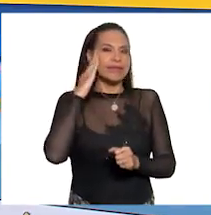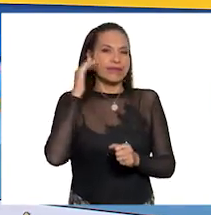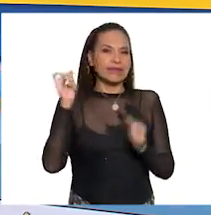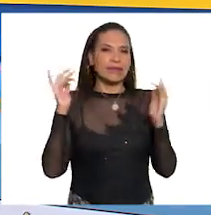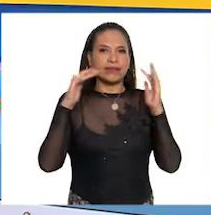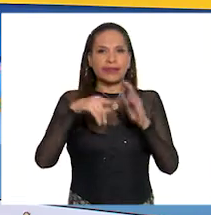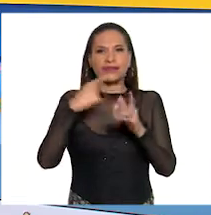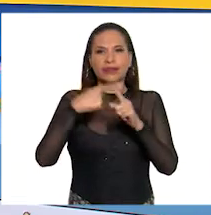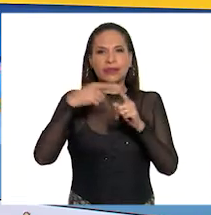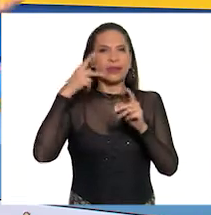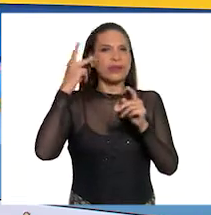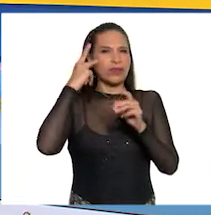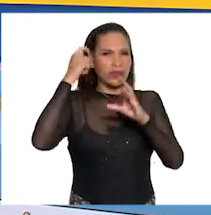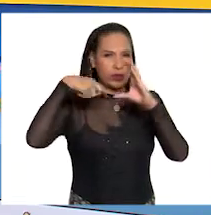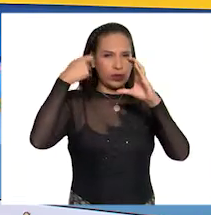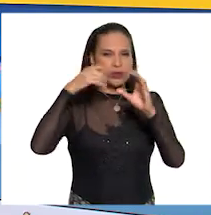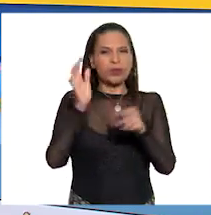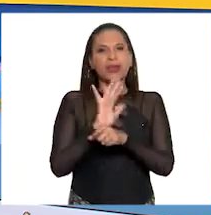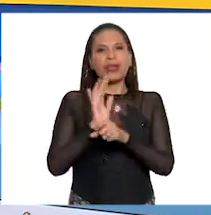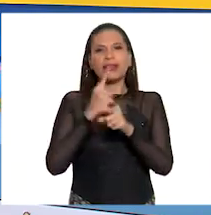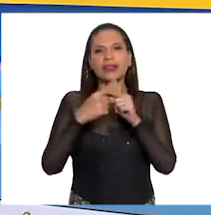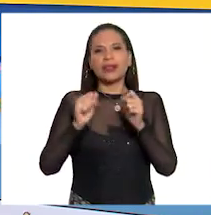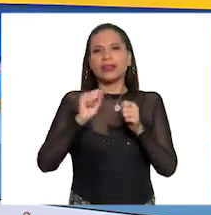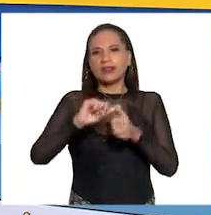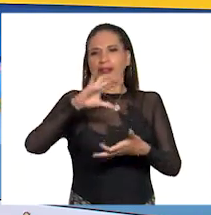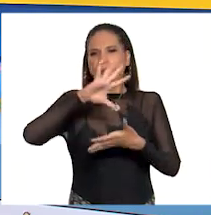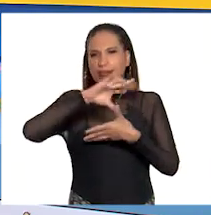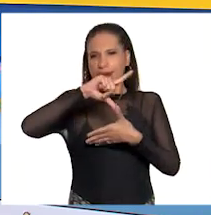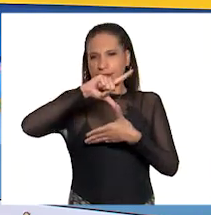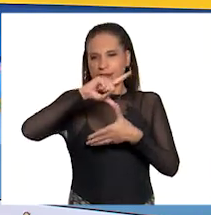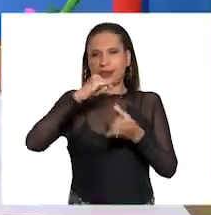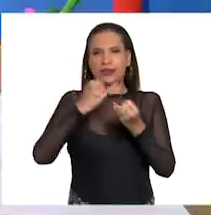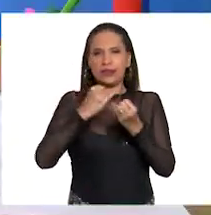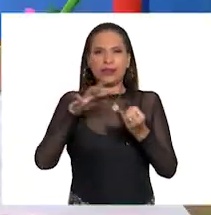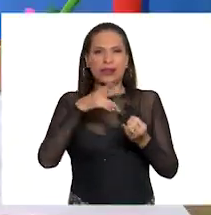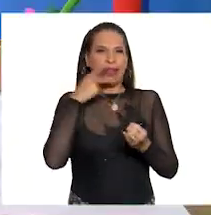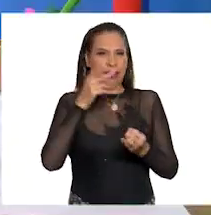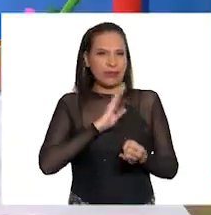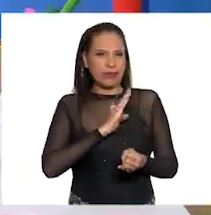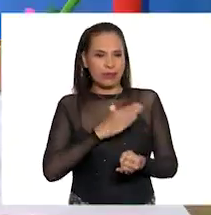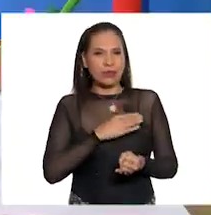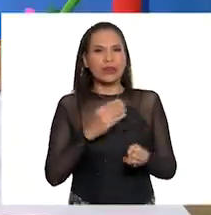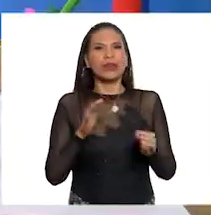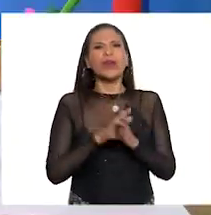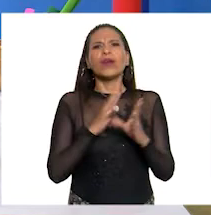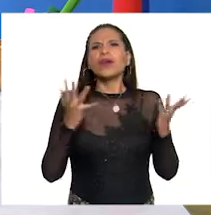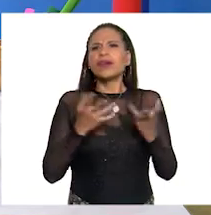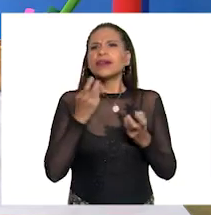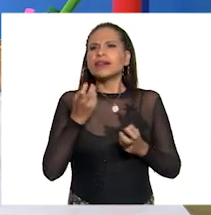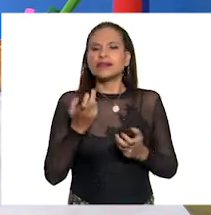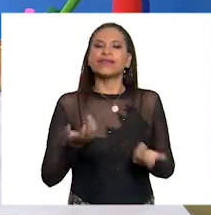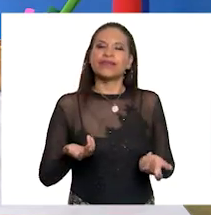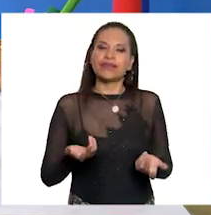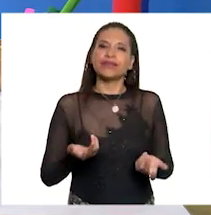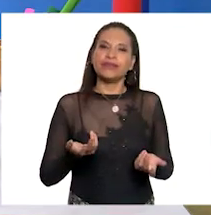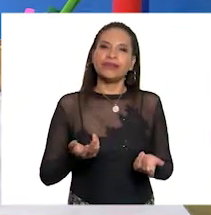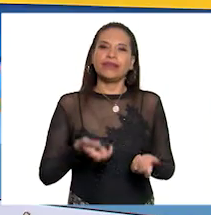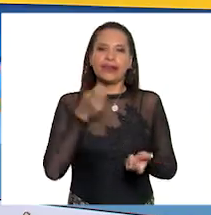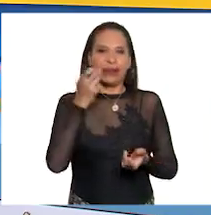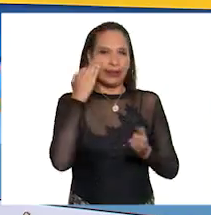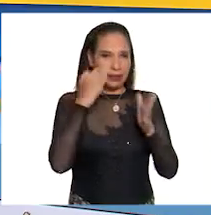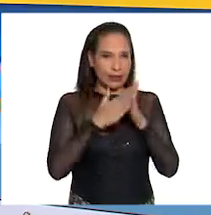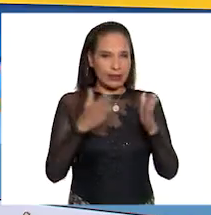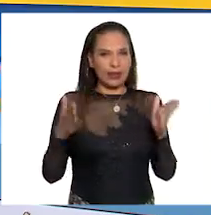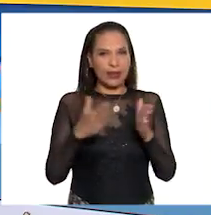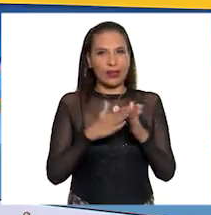centro de producción de las películas comerciales de América Latina y habla hispana. ¿Y cómo lo logró? Pues en este